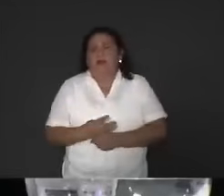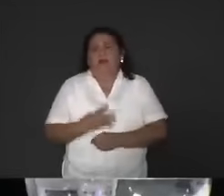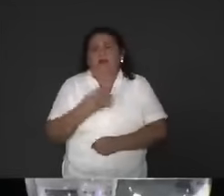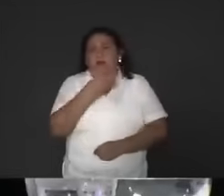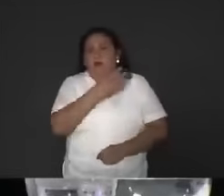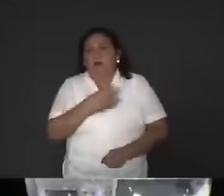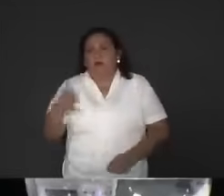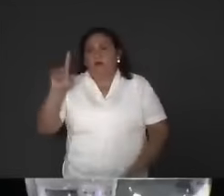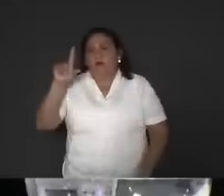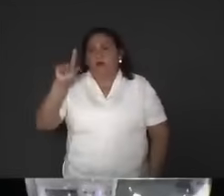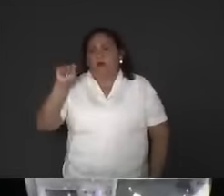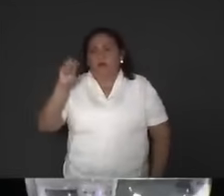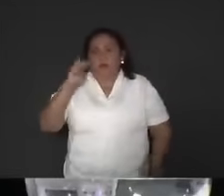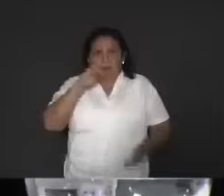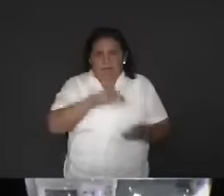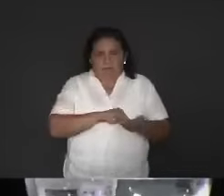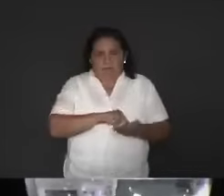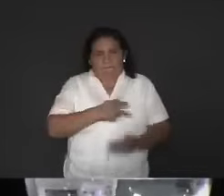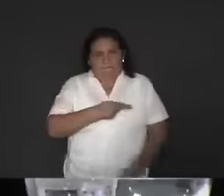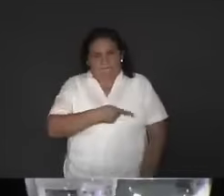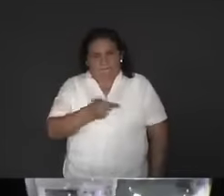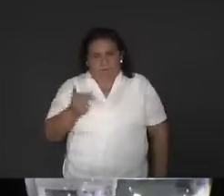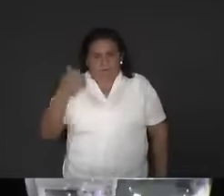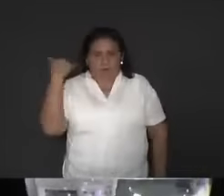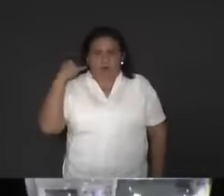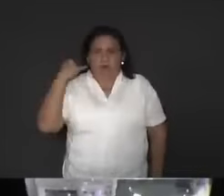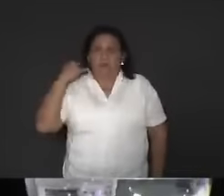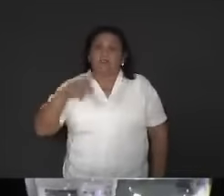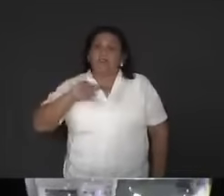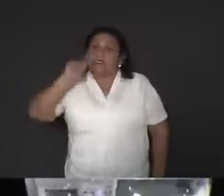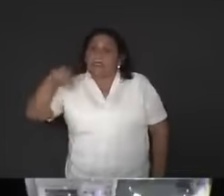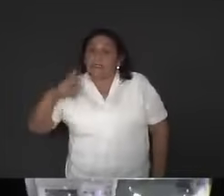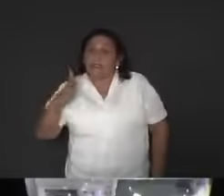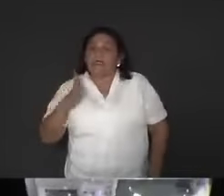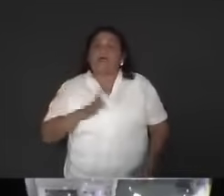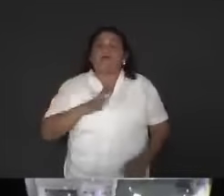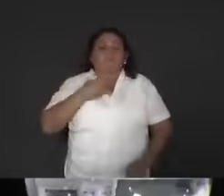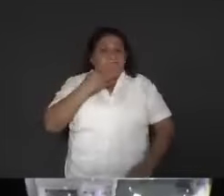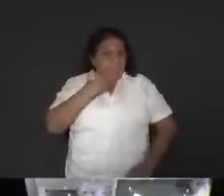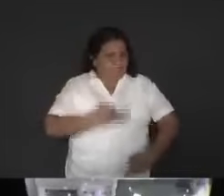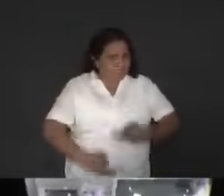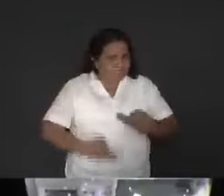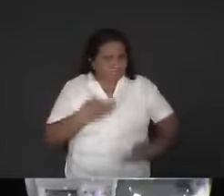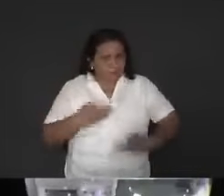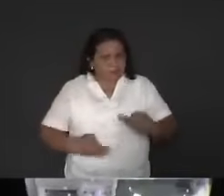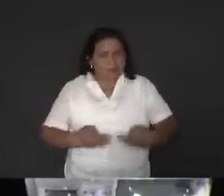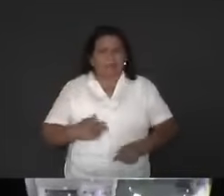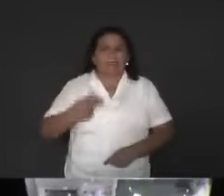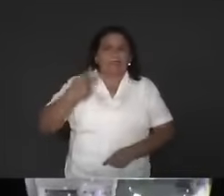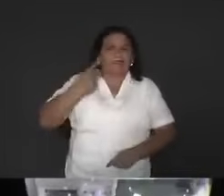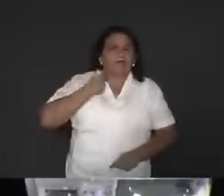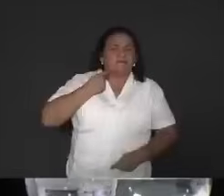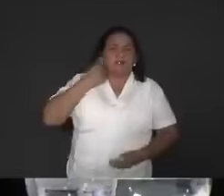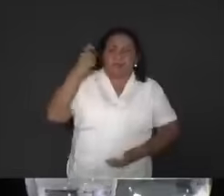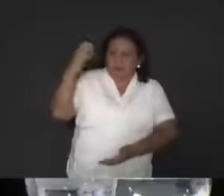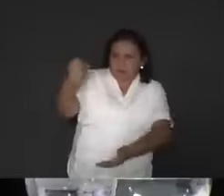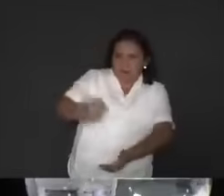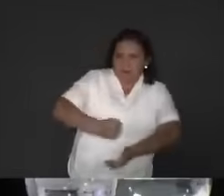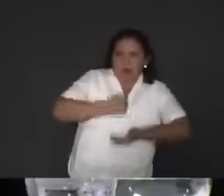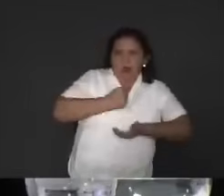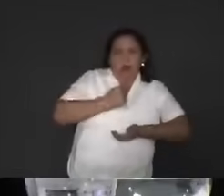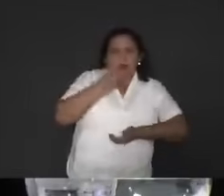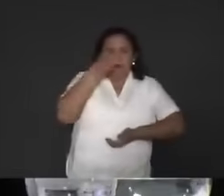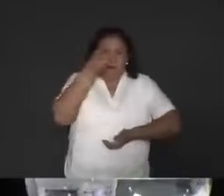mil yucatecos que viven en situación de pobreza. Será un acto de justicia y de política económica